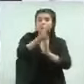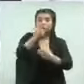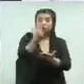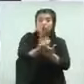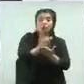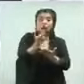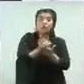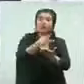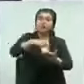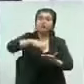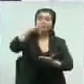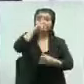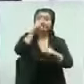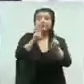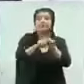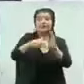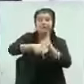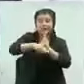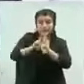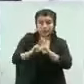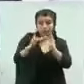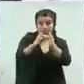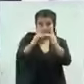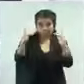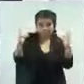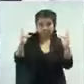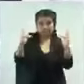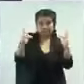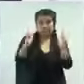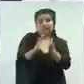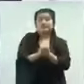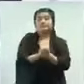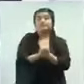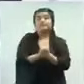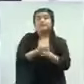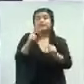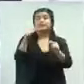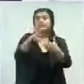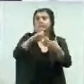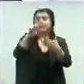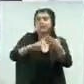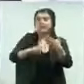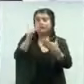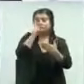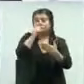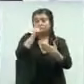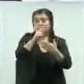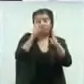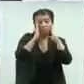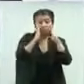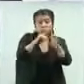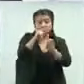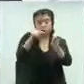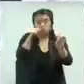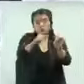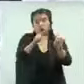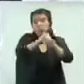país. Y vuelvo a lo mismo, el puente Sayacché, ahí está contratado el proyecto, no hay una ruta clara en relación a qué van a